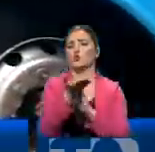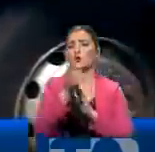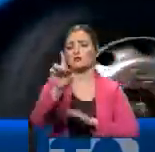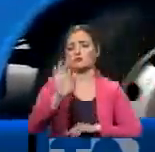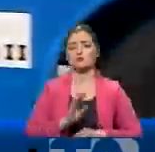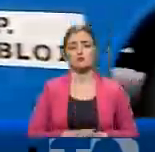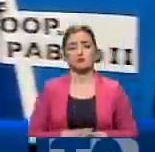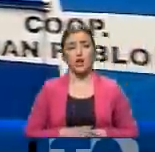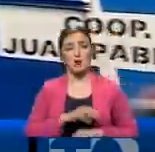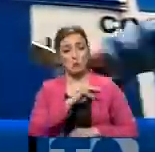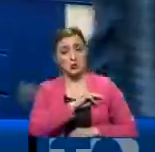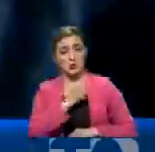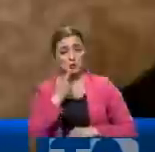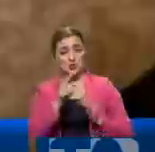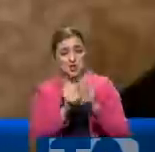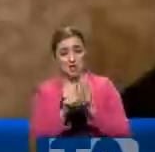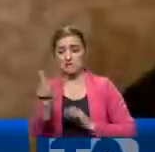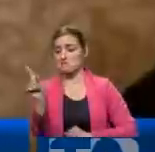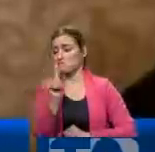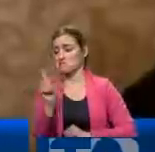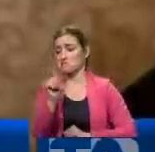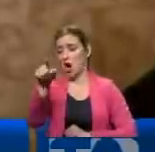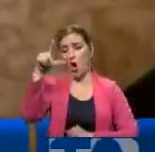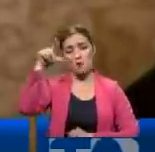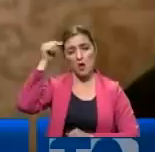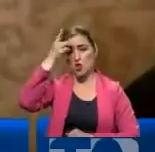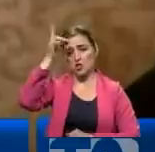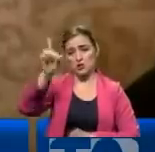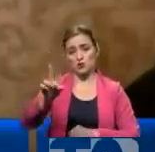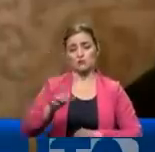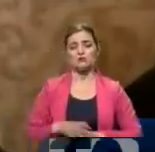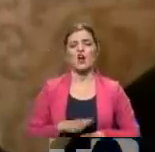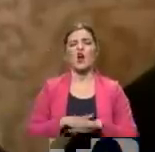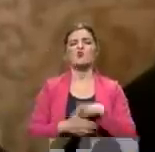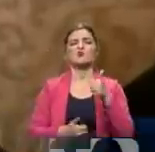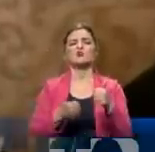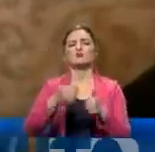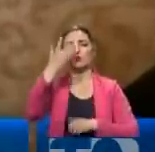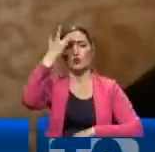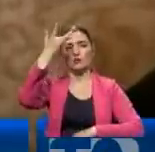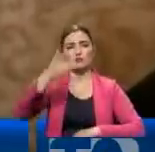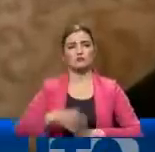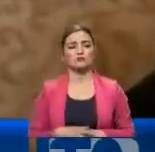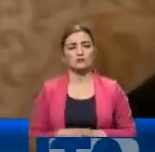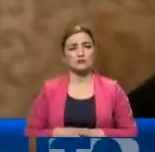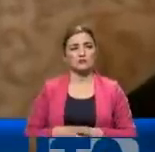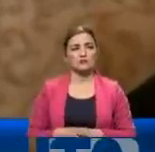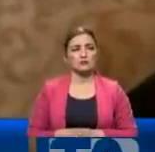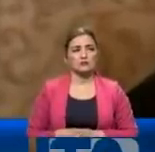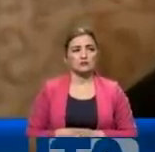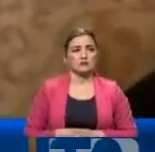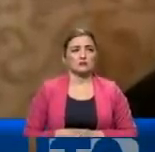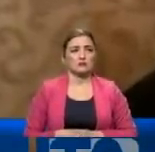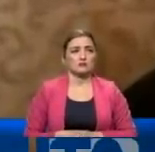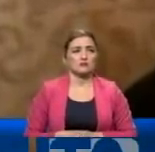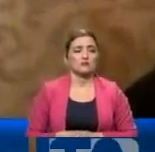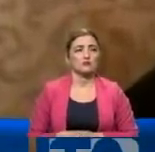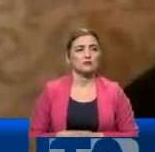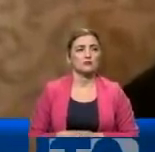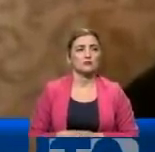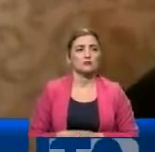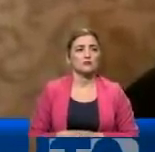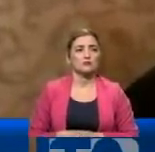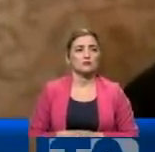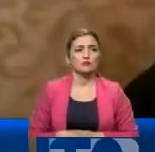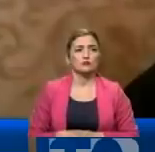no el cabildo como lo determina la ley. Viteri explicó sus motivos. No es a nosotros a los